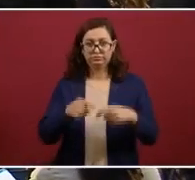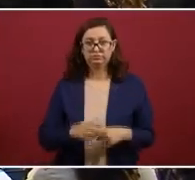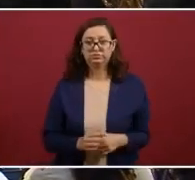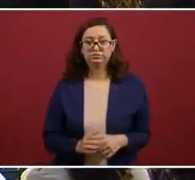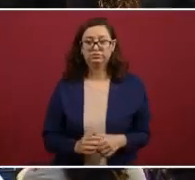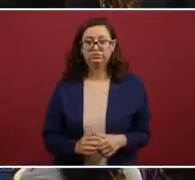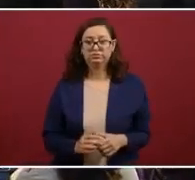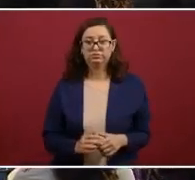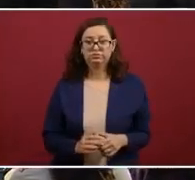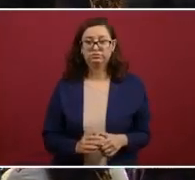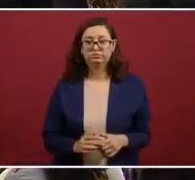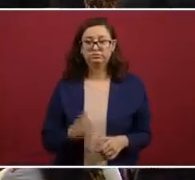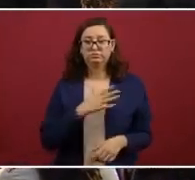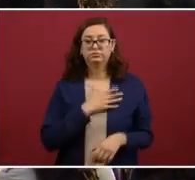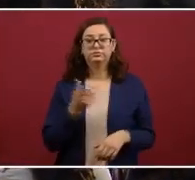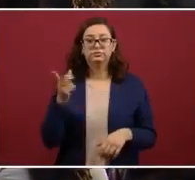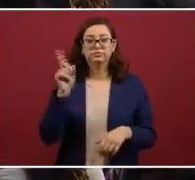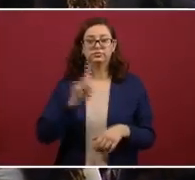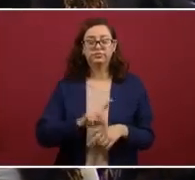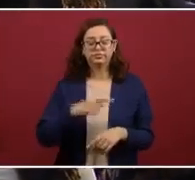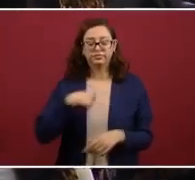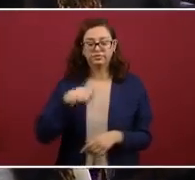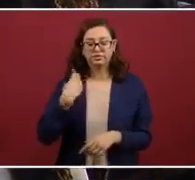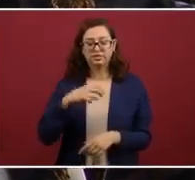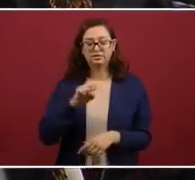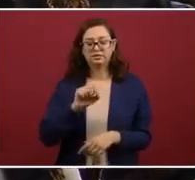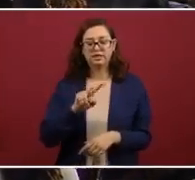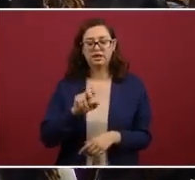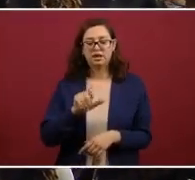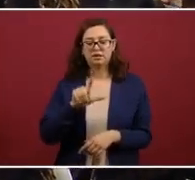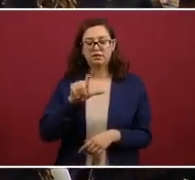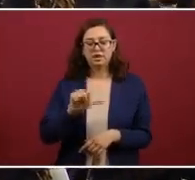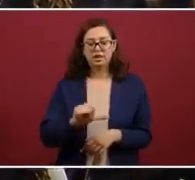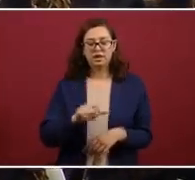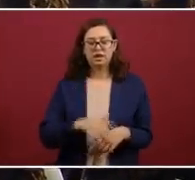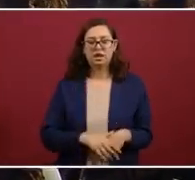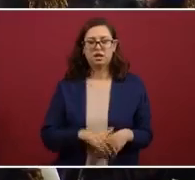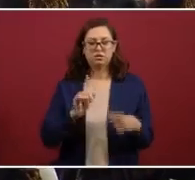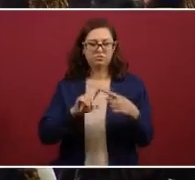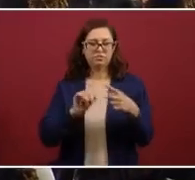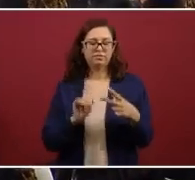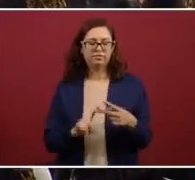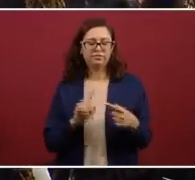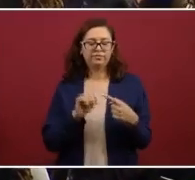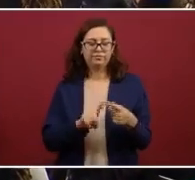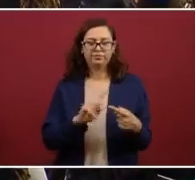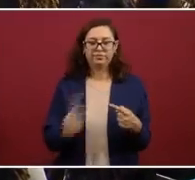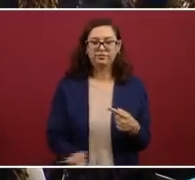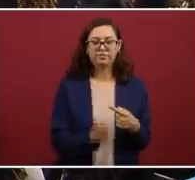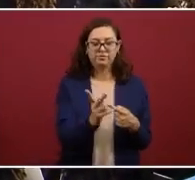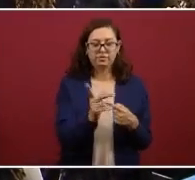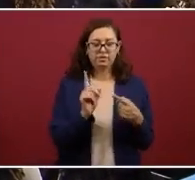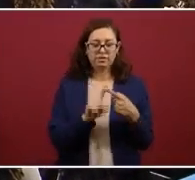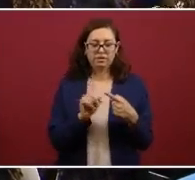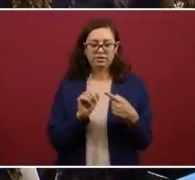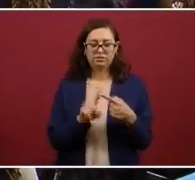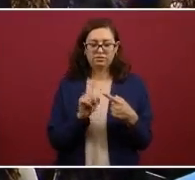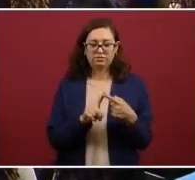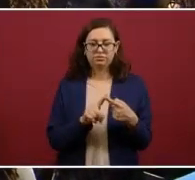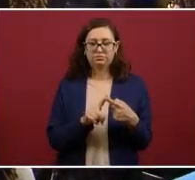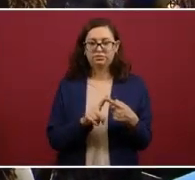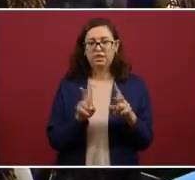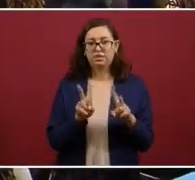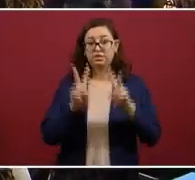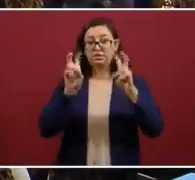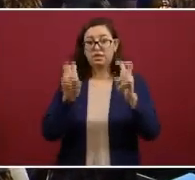Presidente, buenos días. Misael Zavala del Universal. Yo le quiero hacer dos preguntas. La primera es sobre Dos